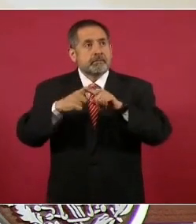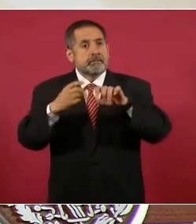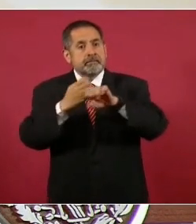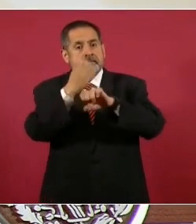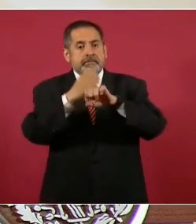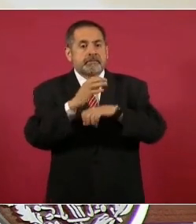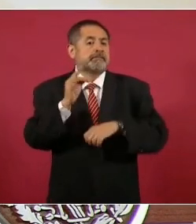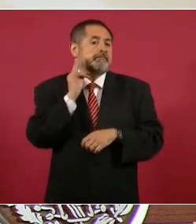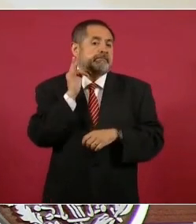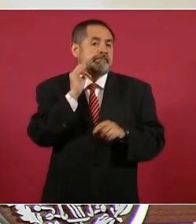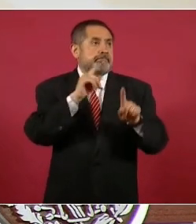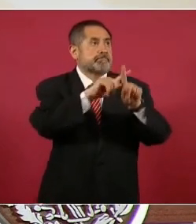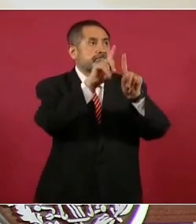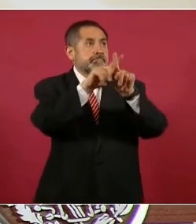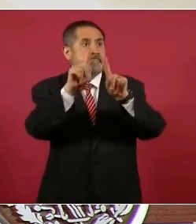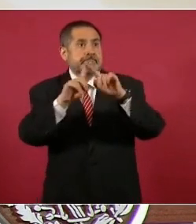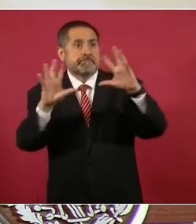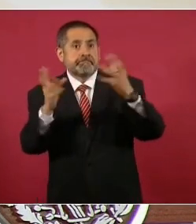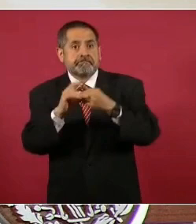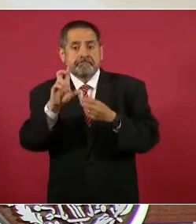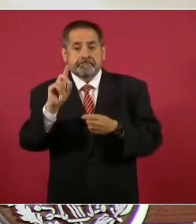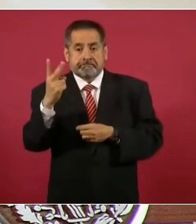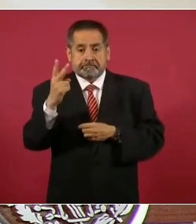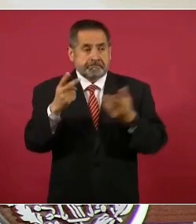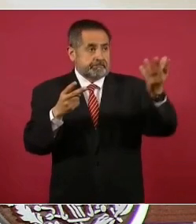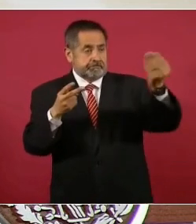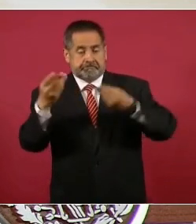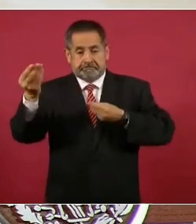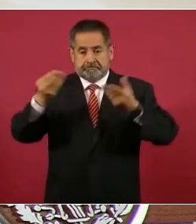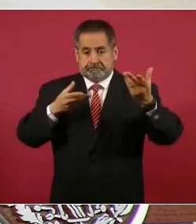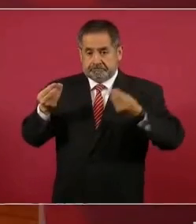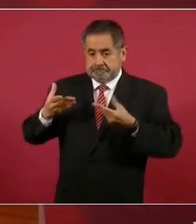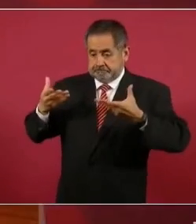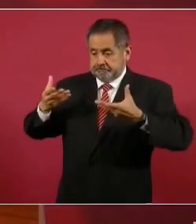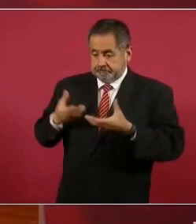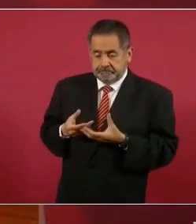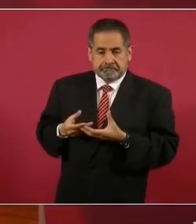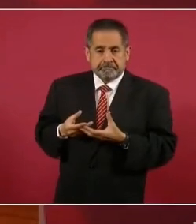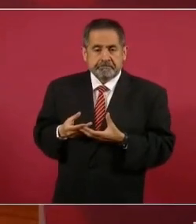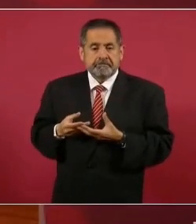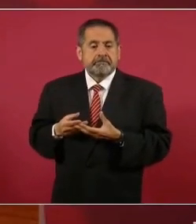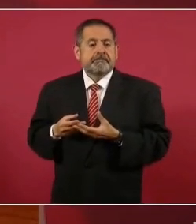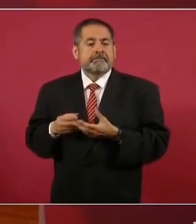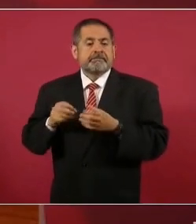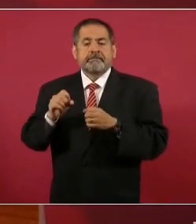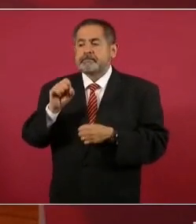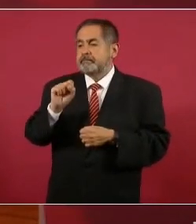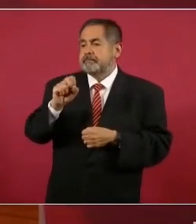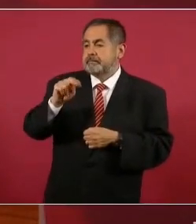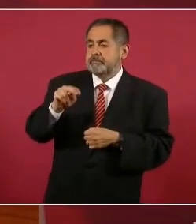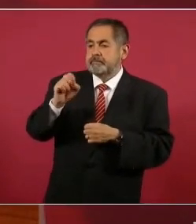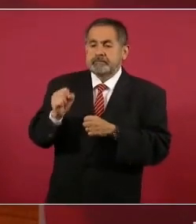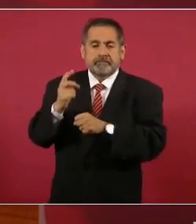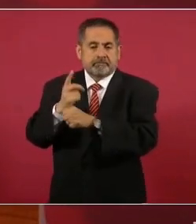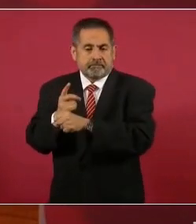fiscalías estatales al secretariado ejecutivo del Sistema Nacional de seguridad pública